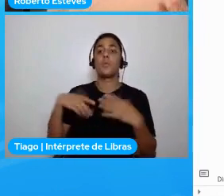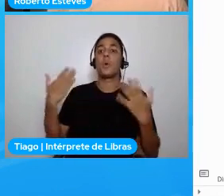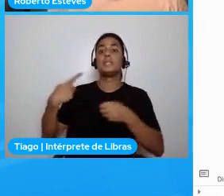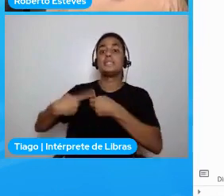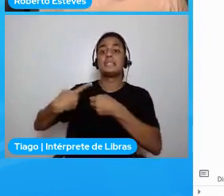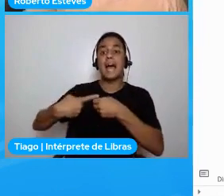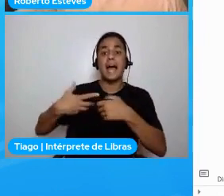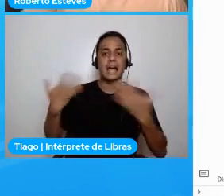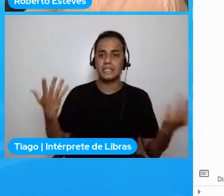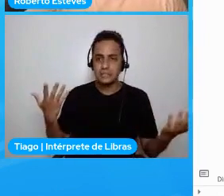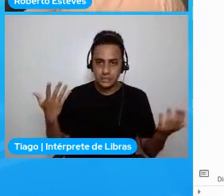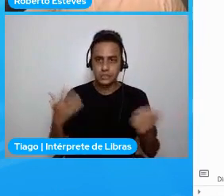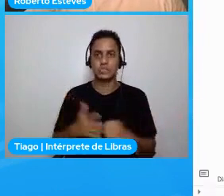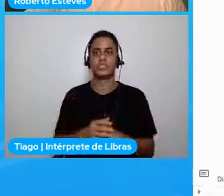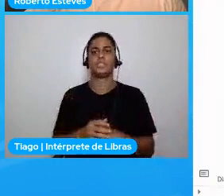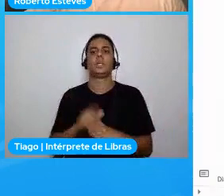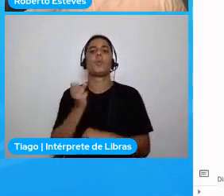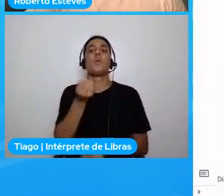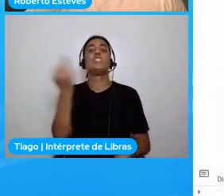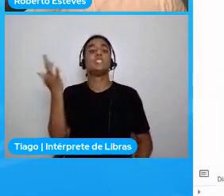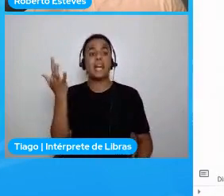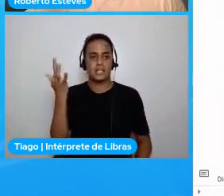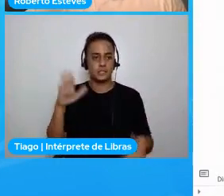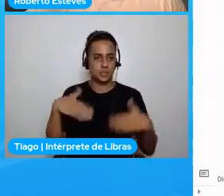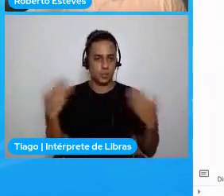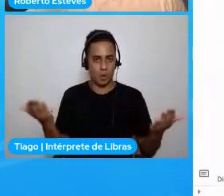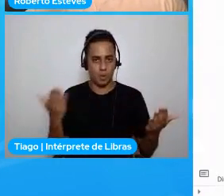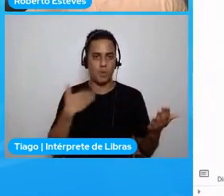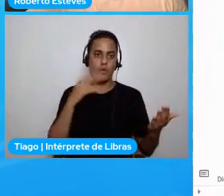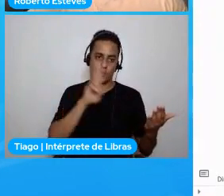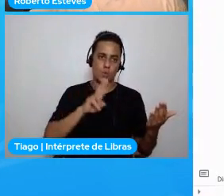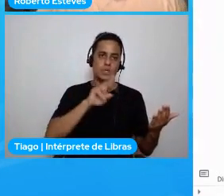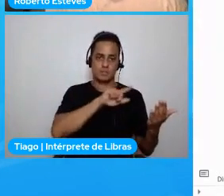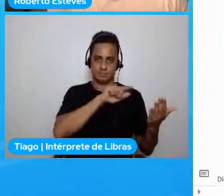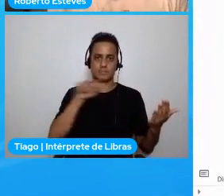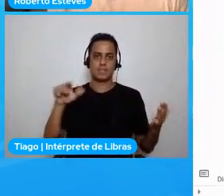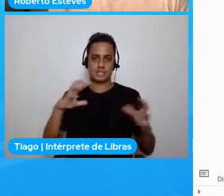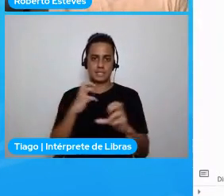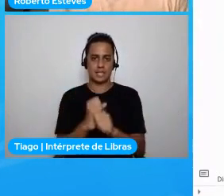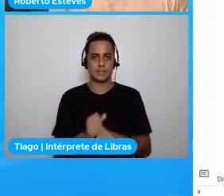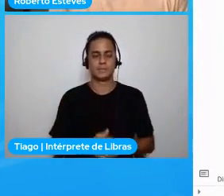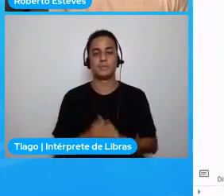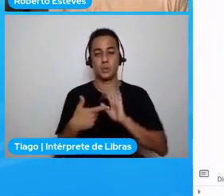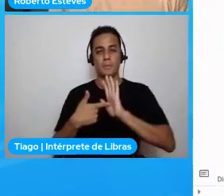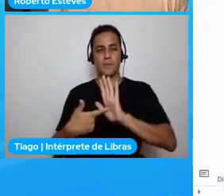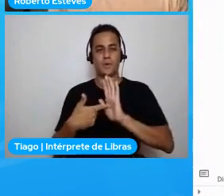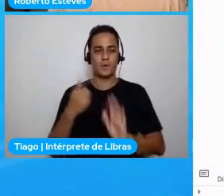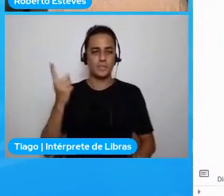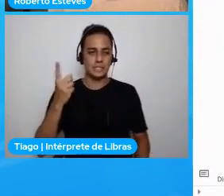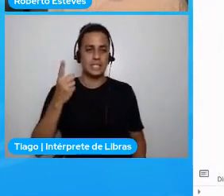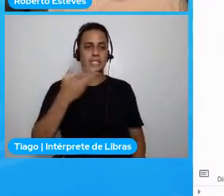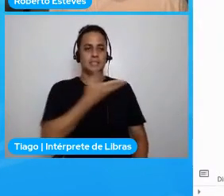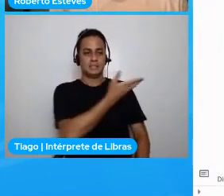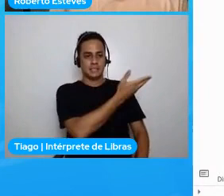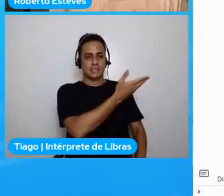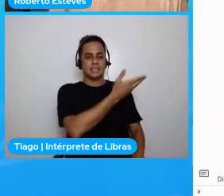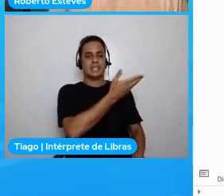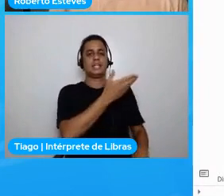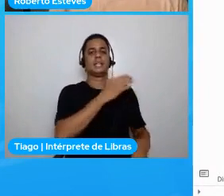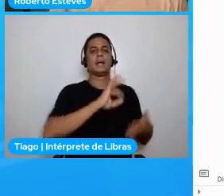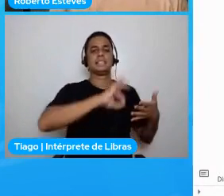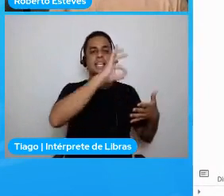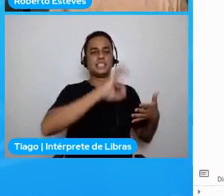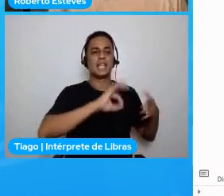Entonces voy a trabajar inicialmente con esos datos. Entonces le hago como una estadística descriptiva inicial como